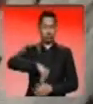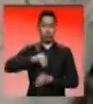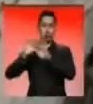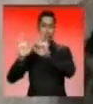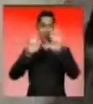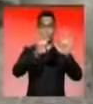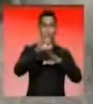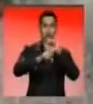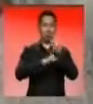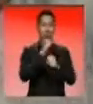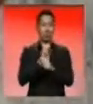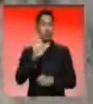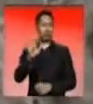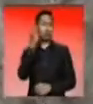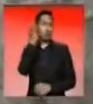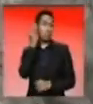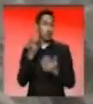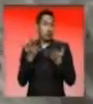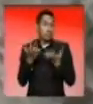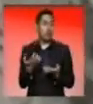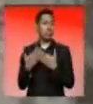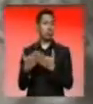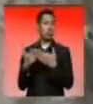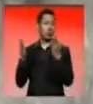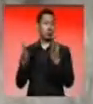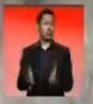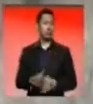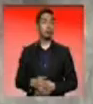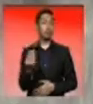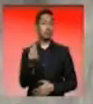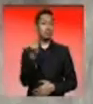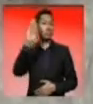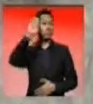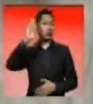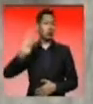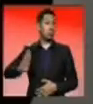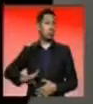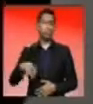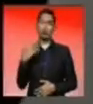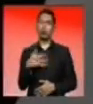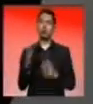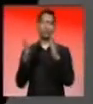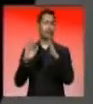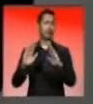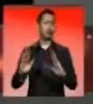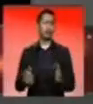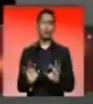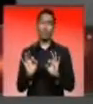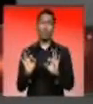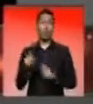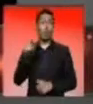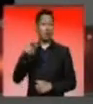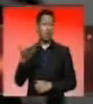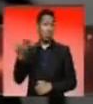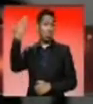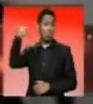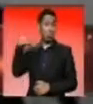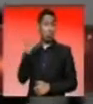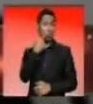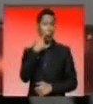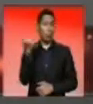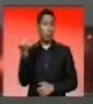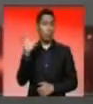de Victoria's Secret. La joven brasileña derrocha sensualidad en cada una de sus fotografías colgadas en su cuenta de